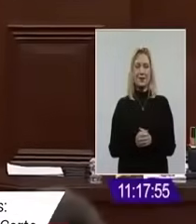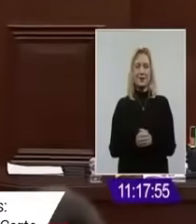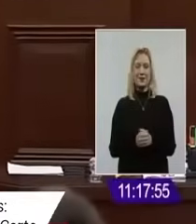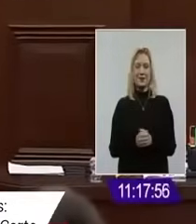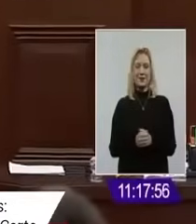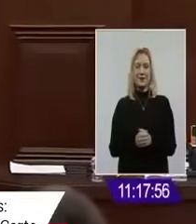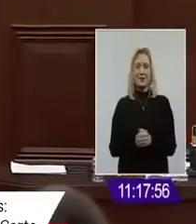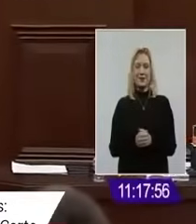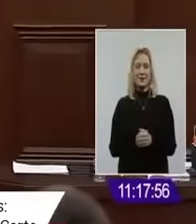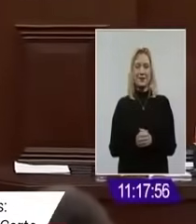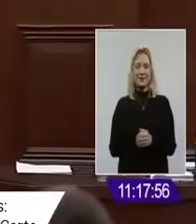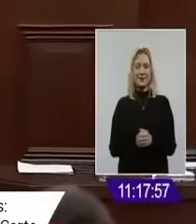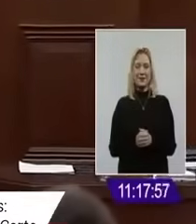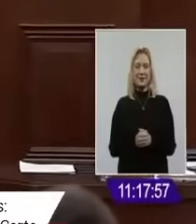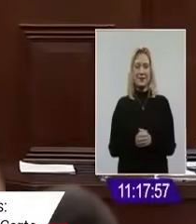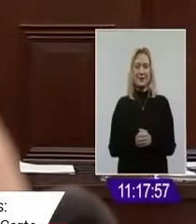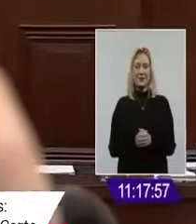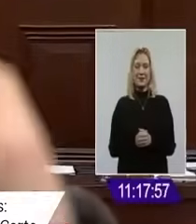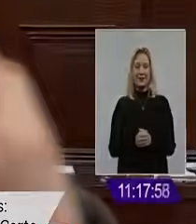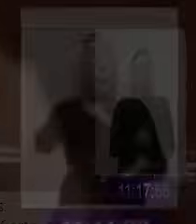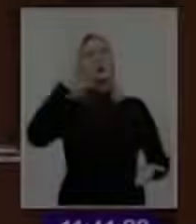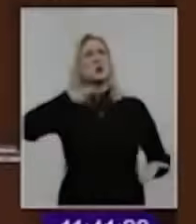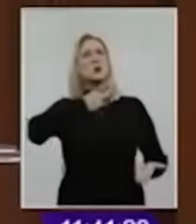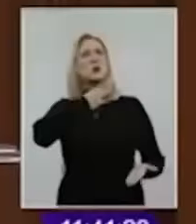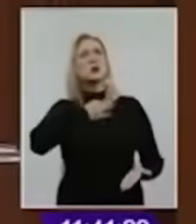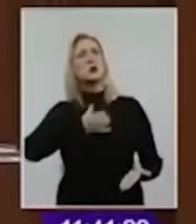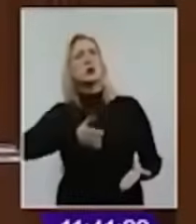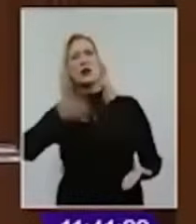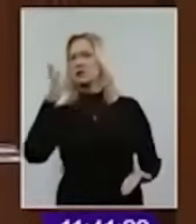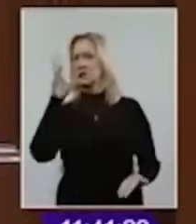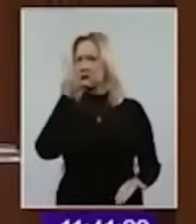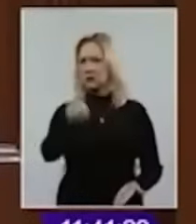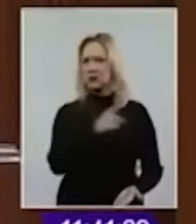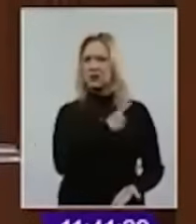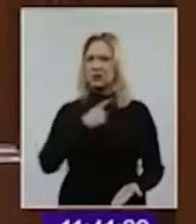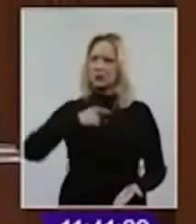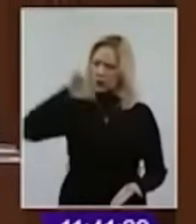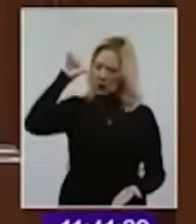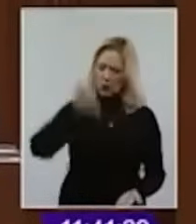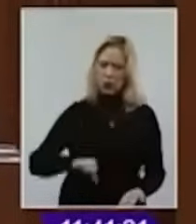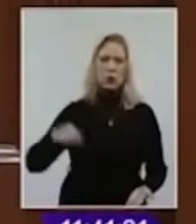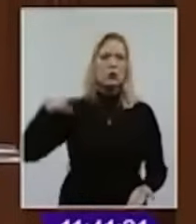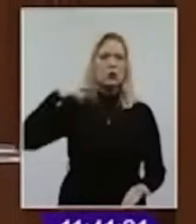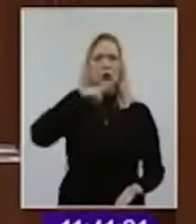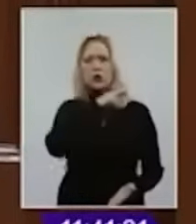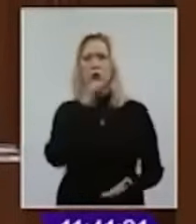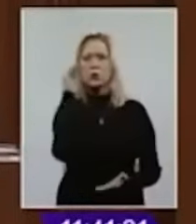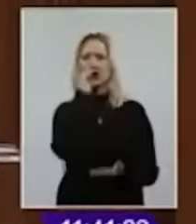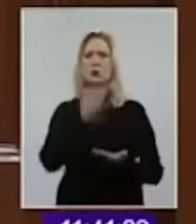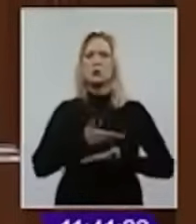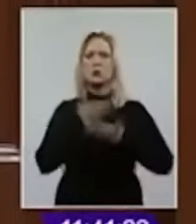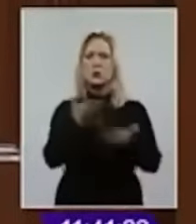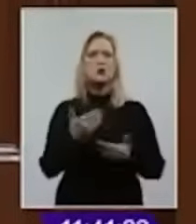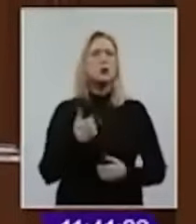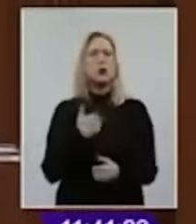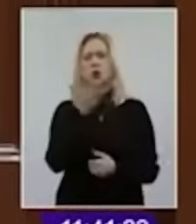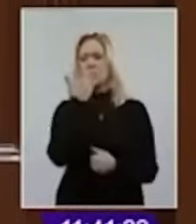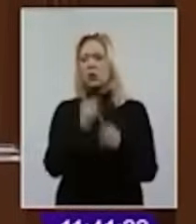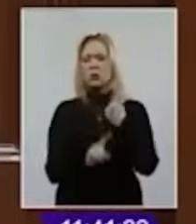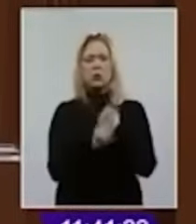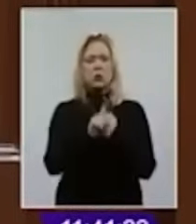ejemplificó con este asunto del debido proceso Lenia Batres. No tenemos un problema ideológico, sino